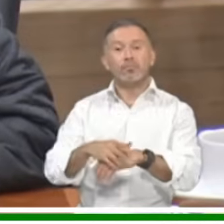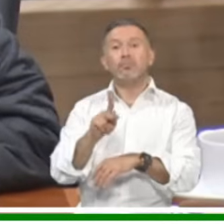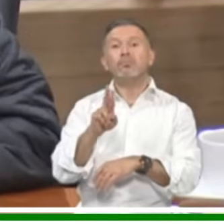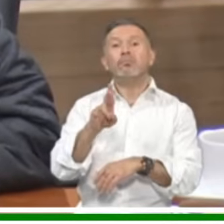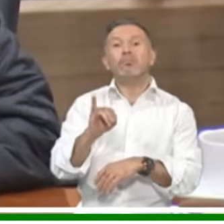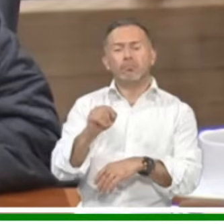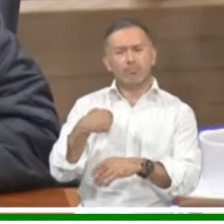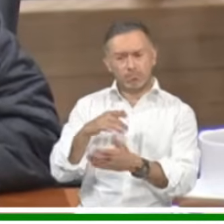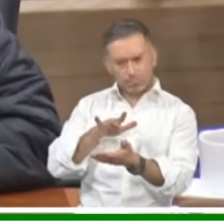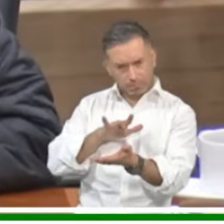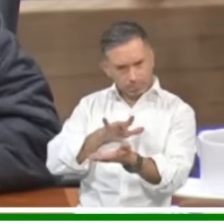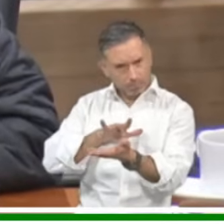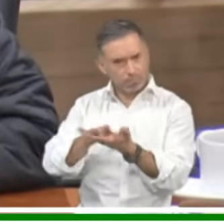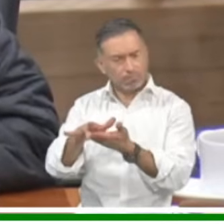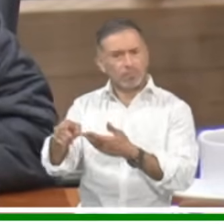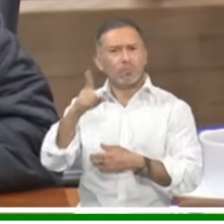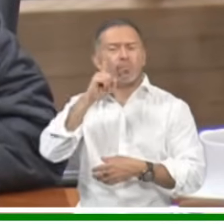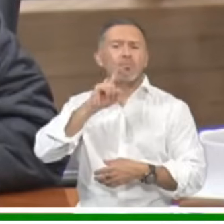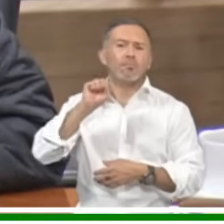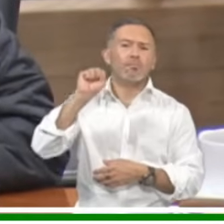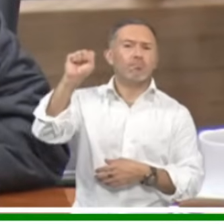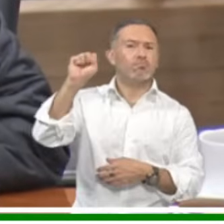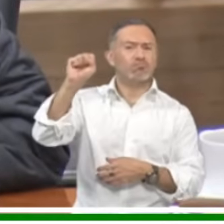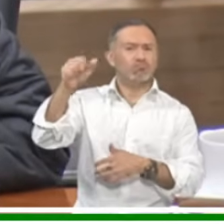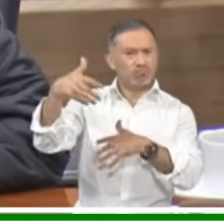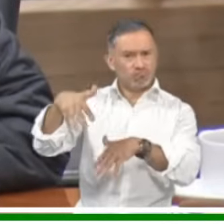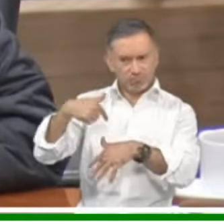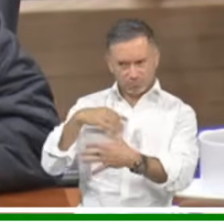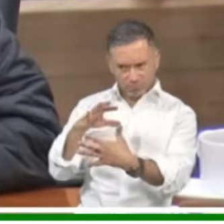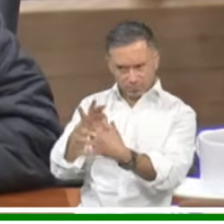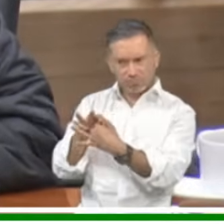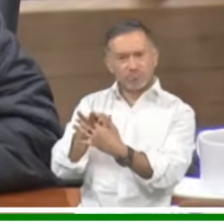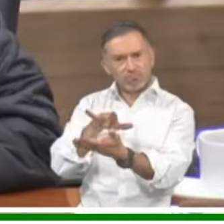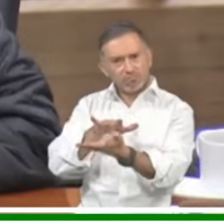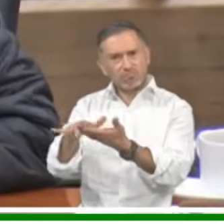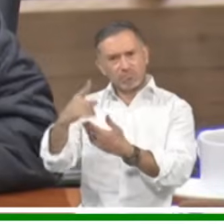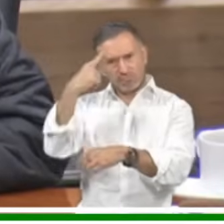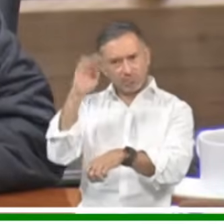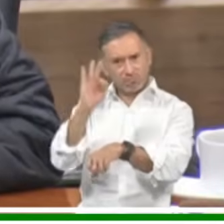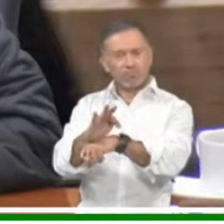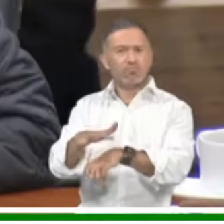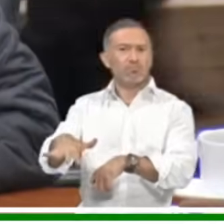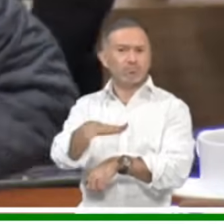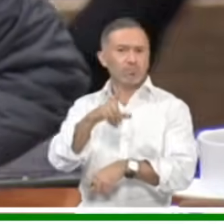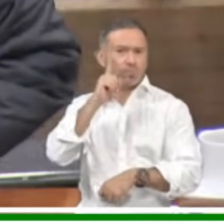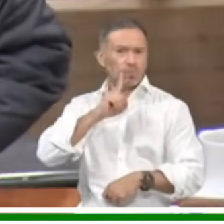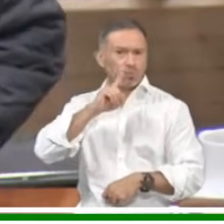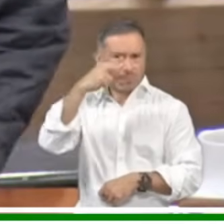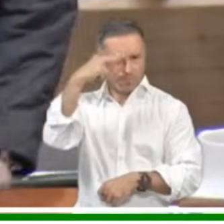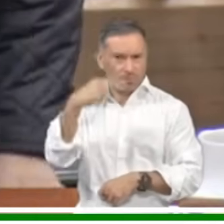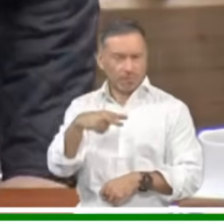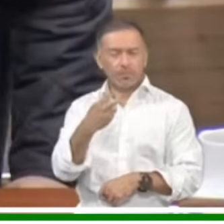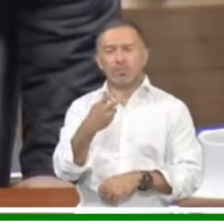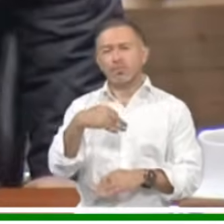causa, con la causa feminista y con las mujeres de México. Es cuanto. Dios los